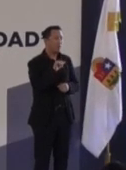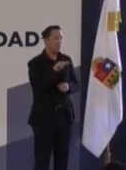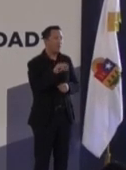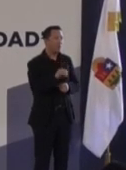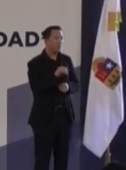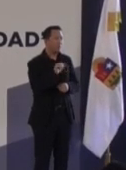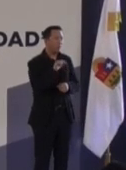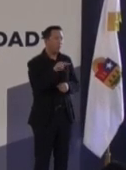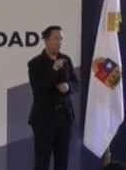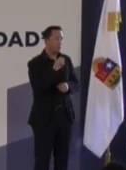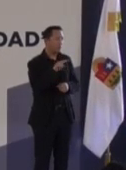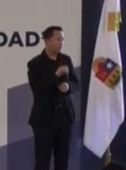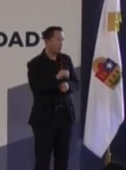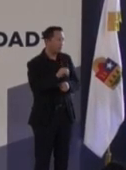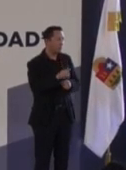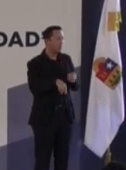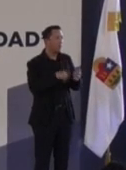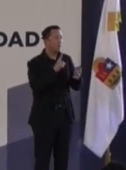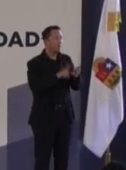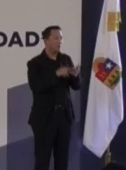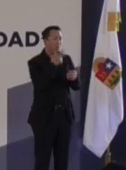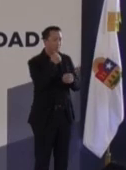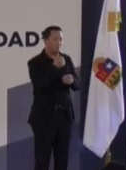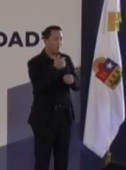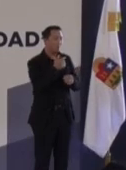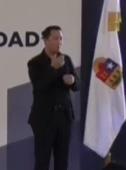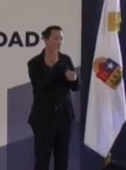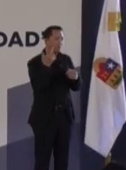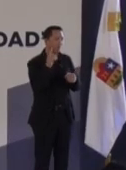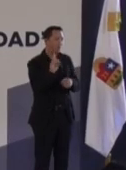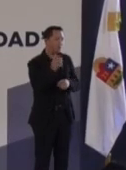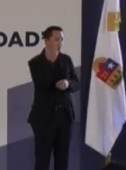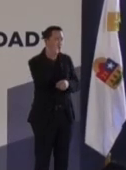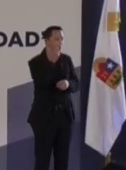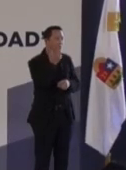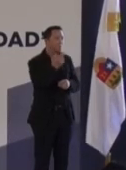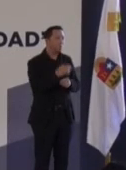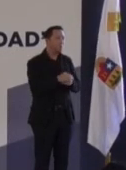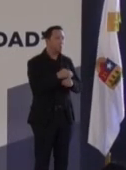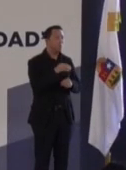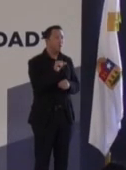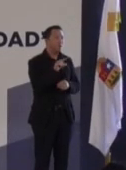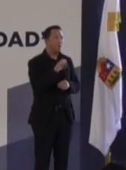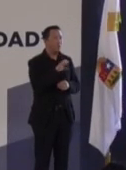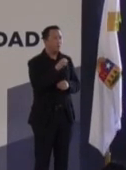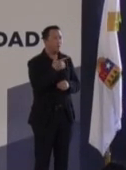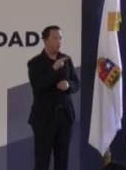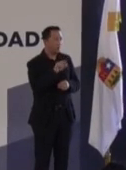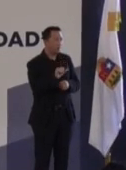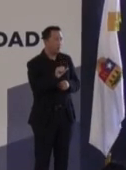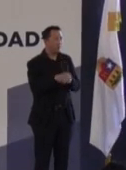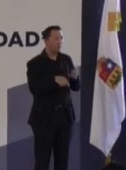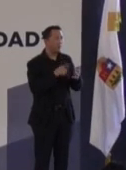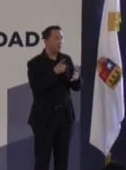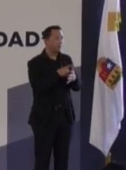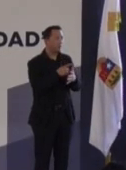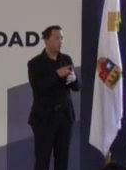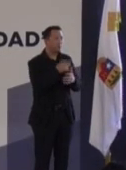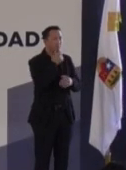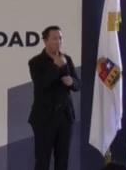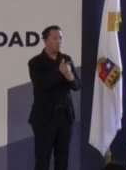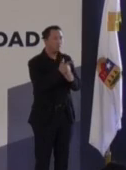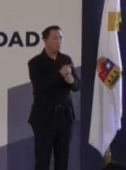Cuevas, al doctor Ángel Ricardo May Aldecua, al licenciado Julián Navarrete